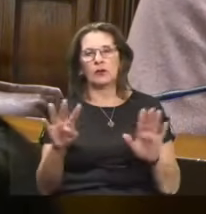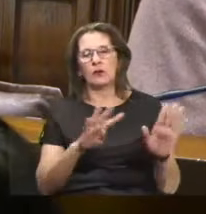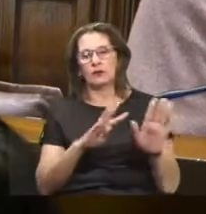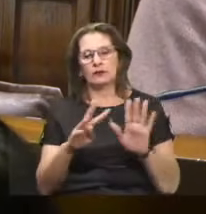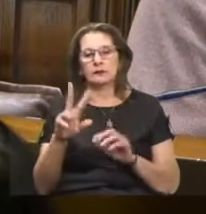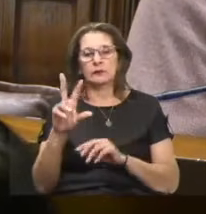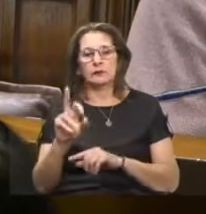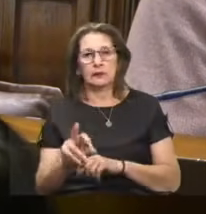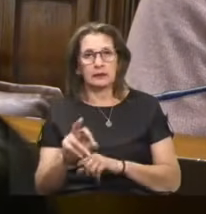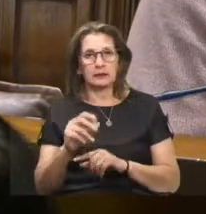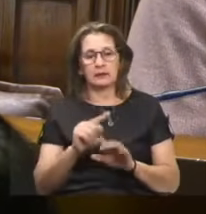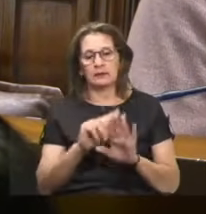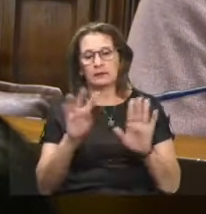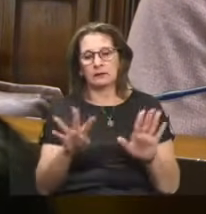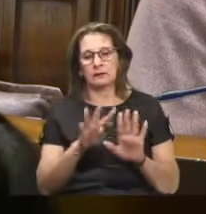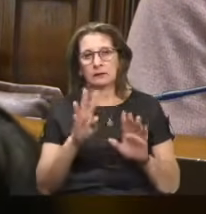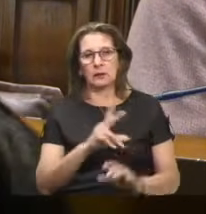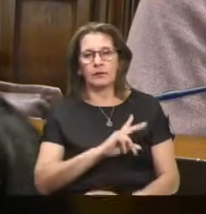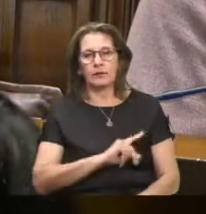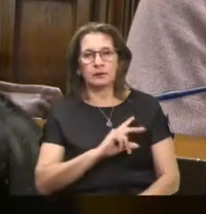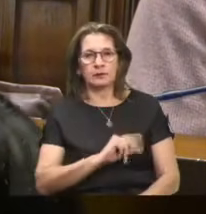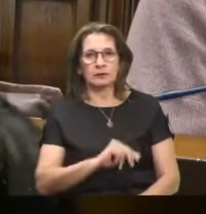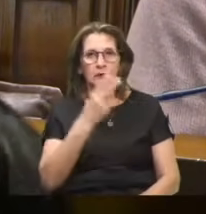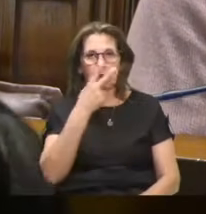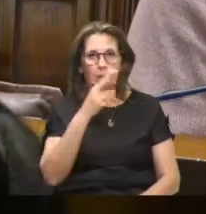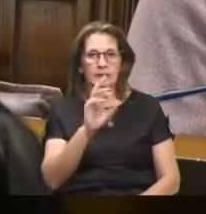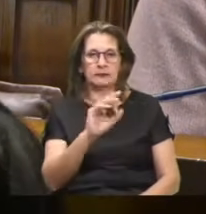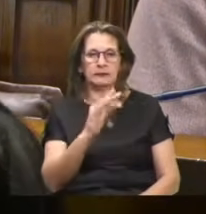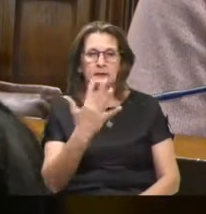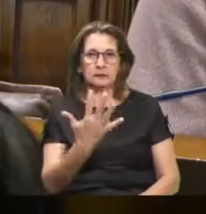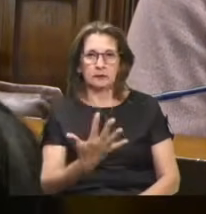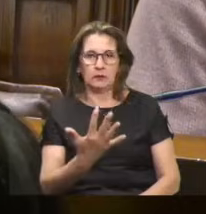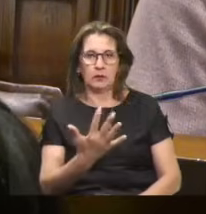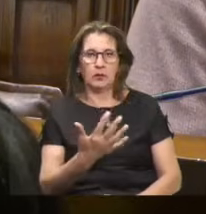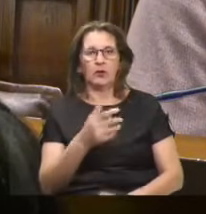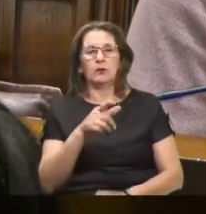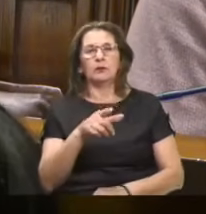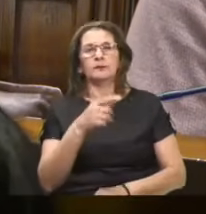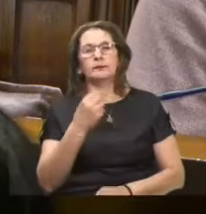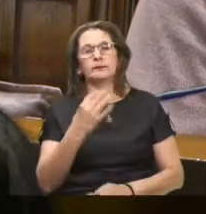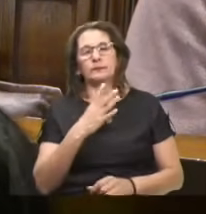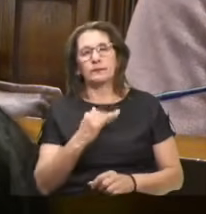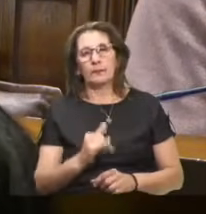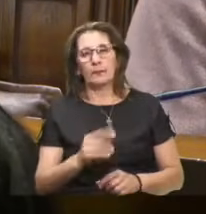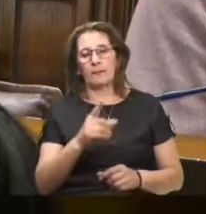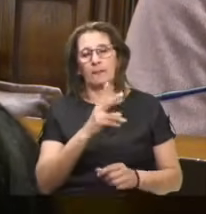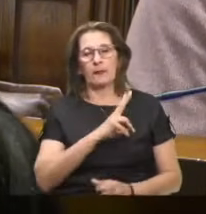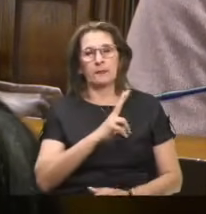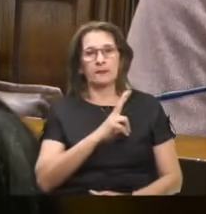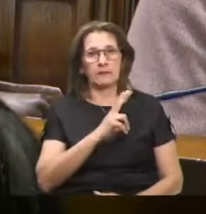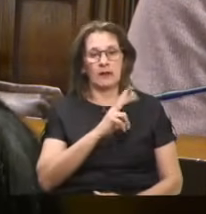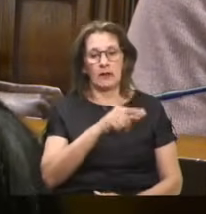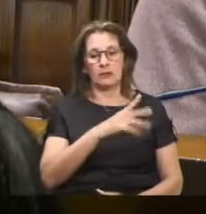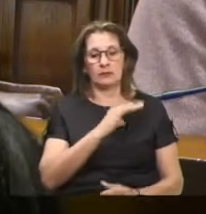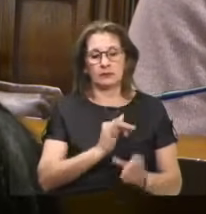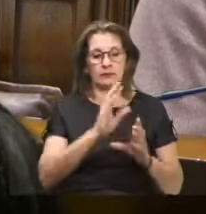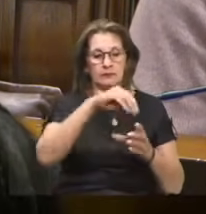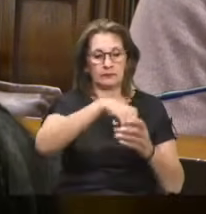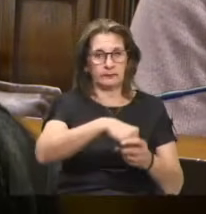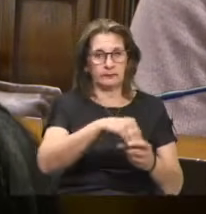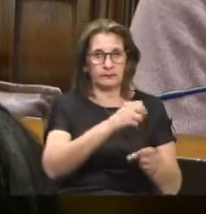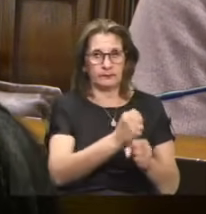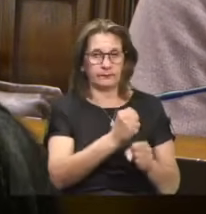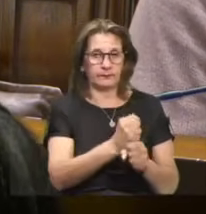17.930 del 19 de diciembre del 2005. Los prestadores privados donde se desempeñó Danza están en